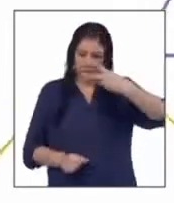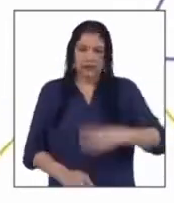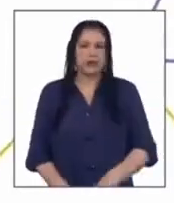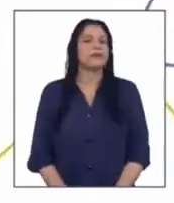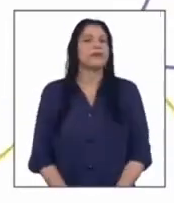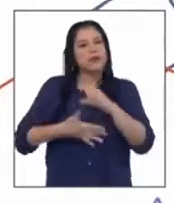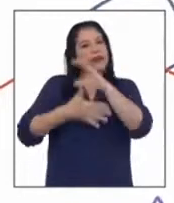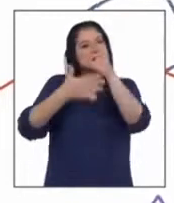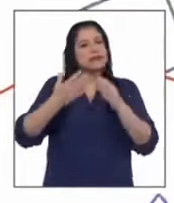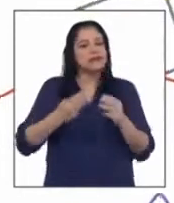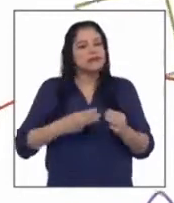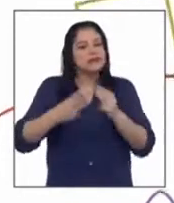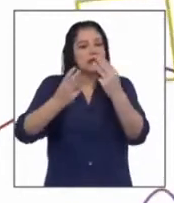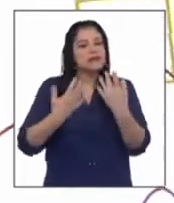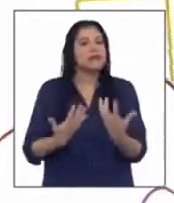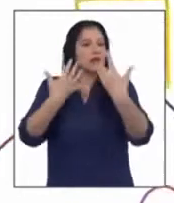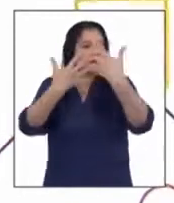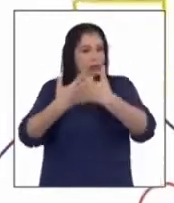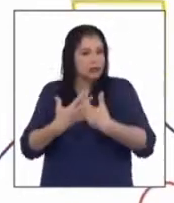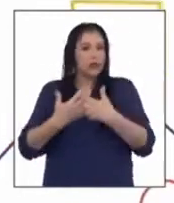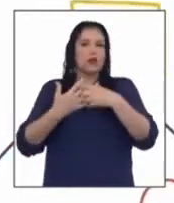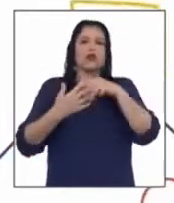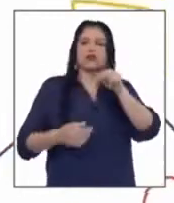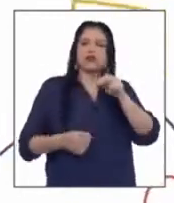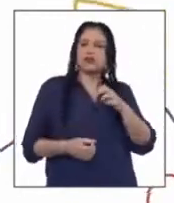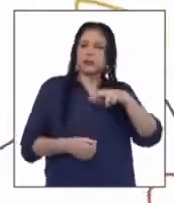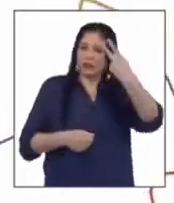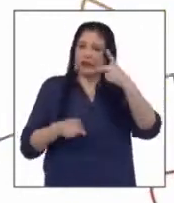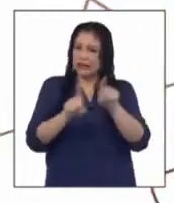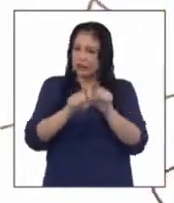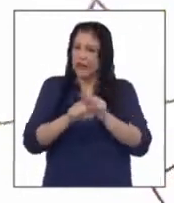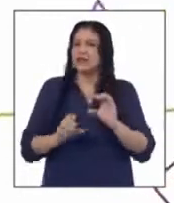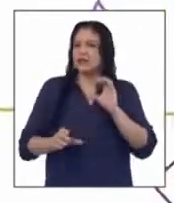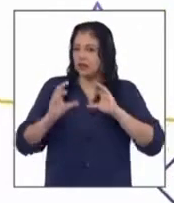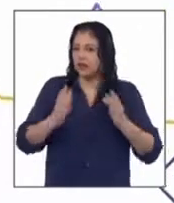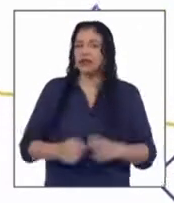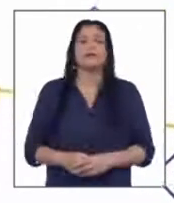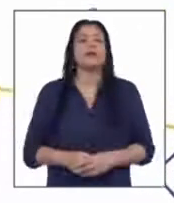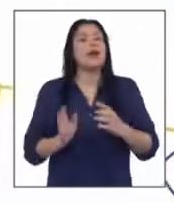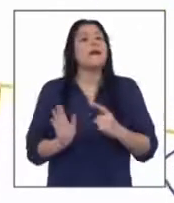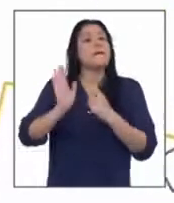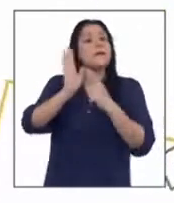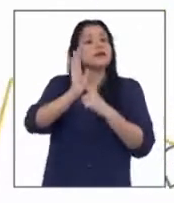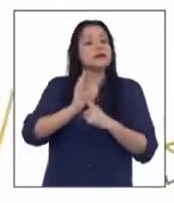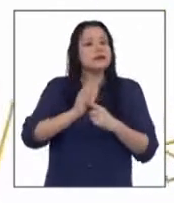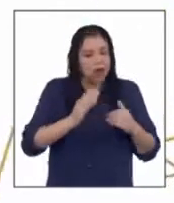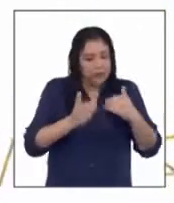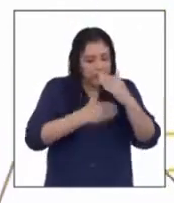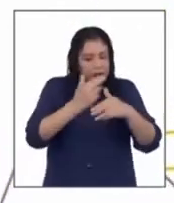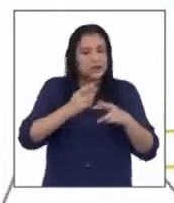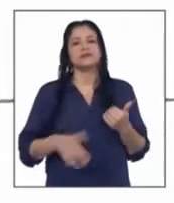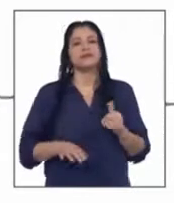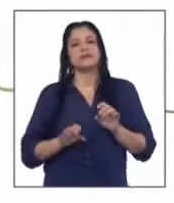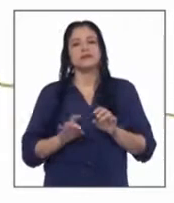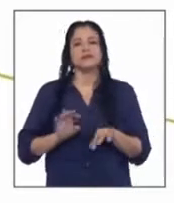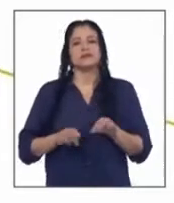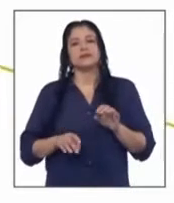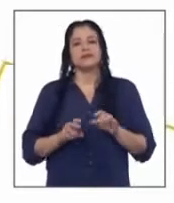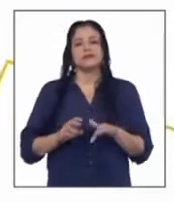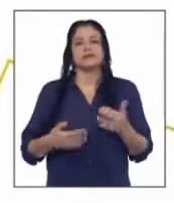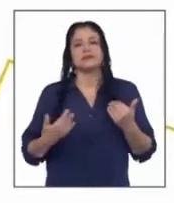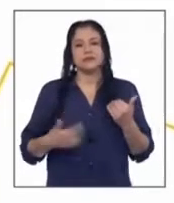denominó Determinamos la densidad y completitud de los números racionales en la recta numérica. En el día 2, empleamos